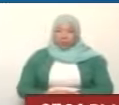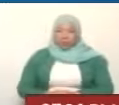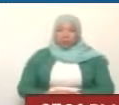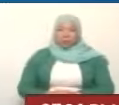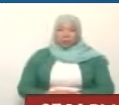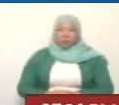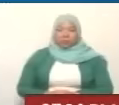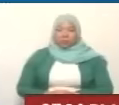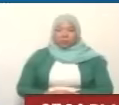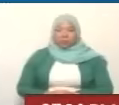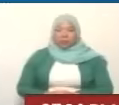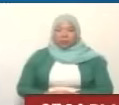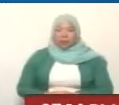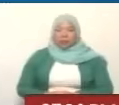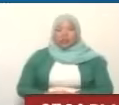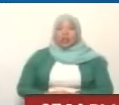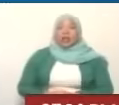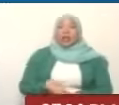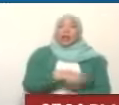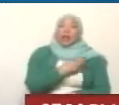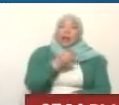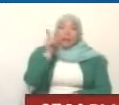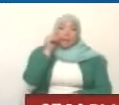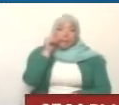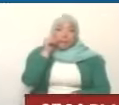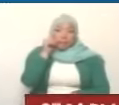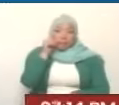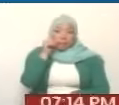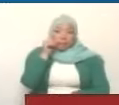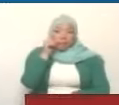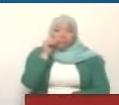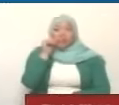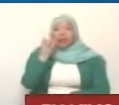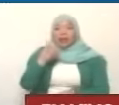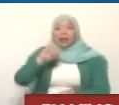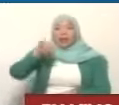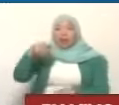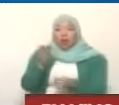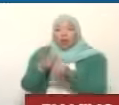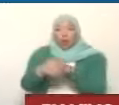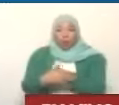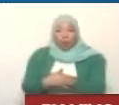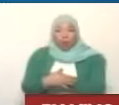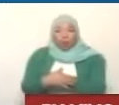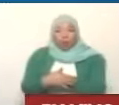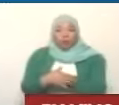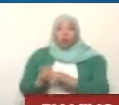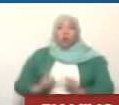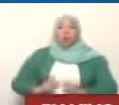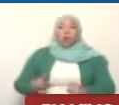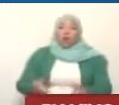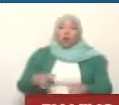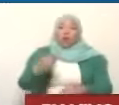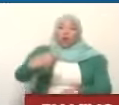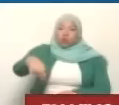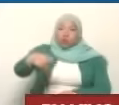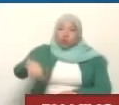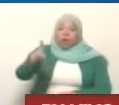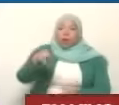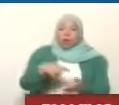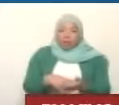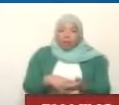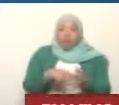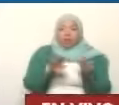Fue Jorge Rodríguez Padre cuando fundó la Liga Socialista en noviembre de 1973,